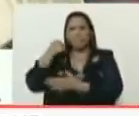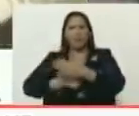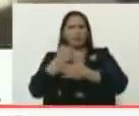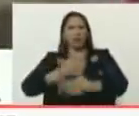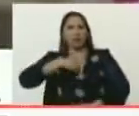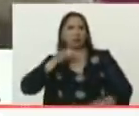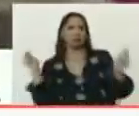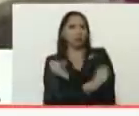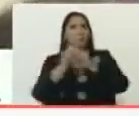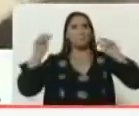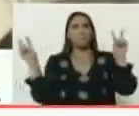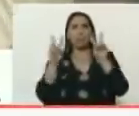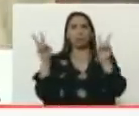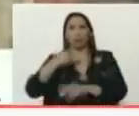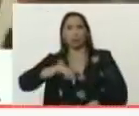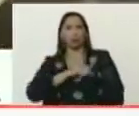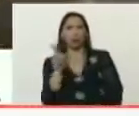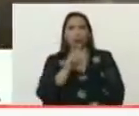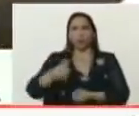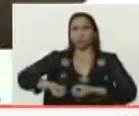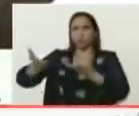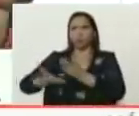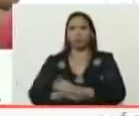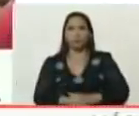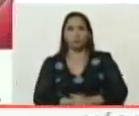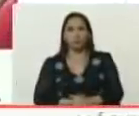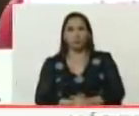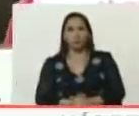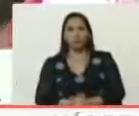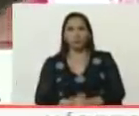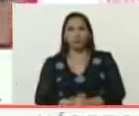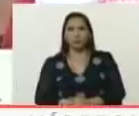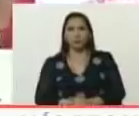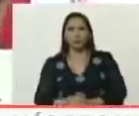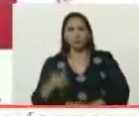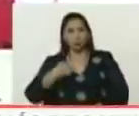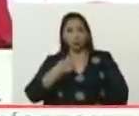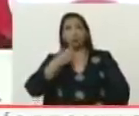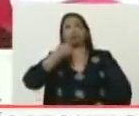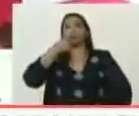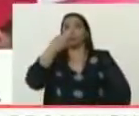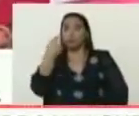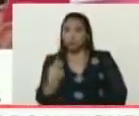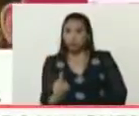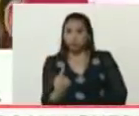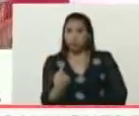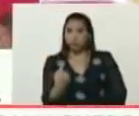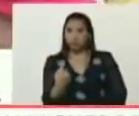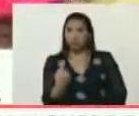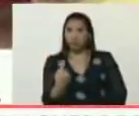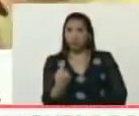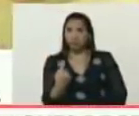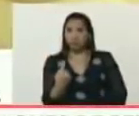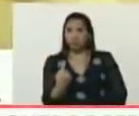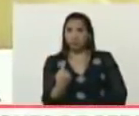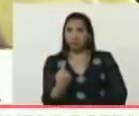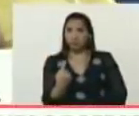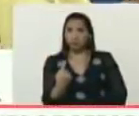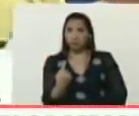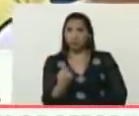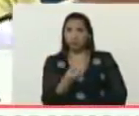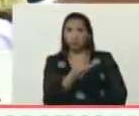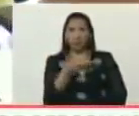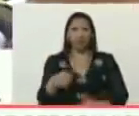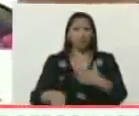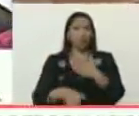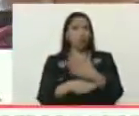convertimos en una victoria porque no nos entregamos. Y yo se lo voy a decir a los que están